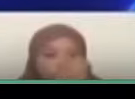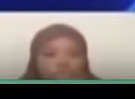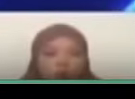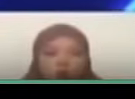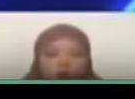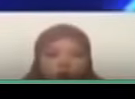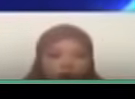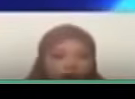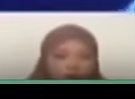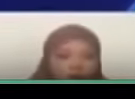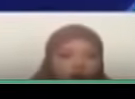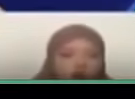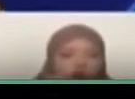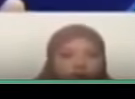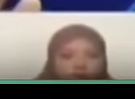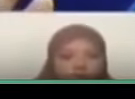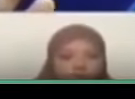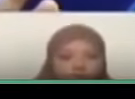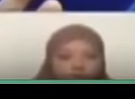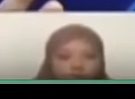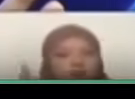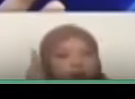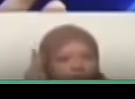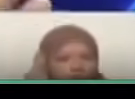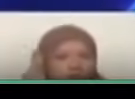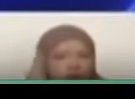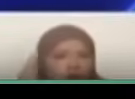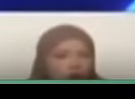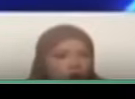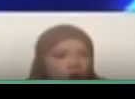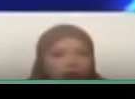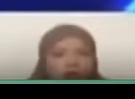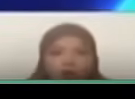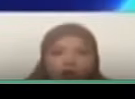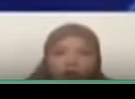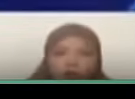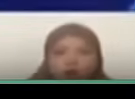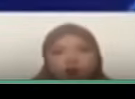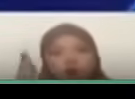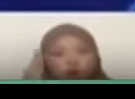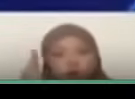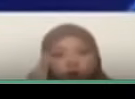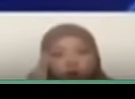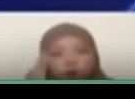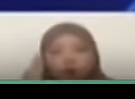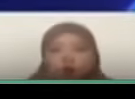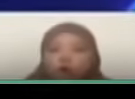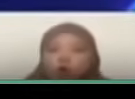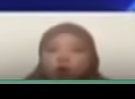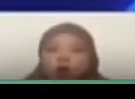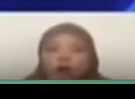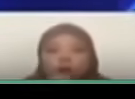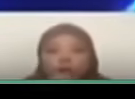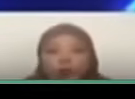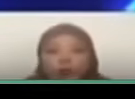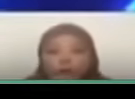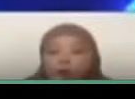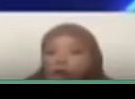Diosdado, los hermanos diabólicos, Maduro, Jorgito, Siri, todos estos señores. Son un pan y